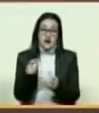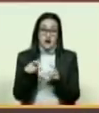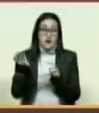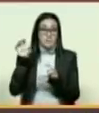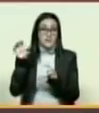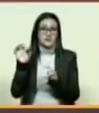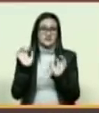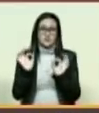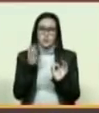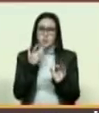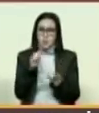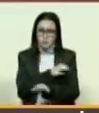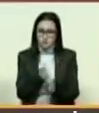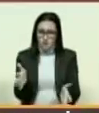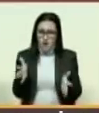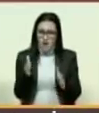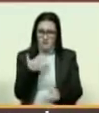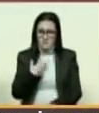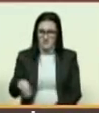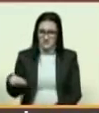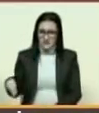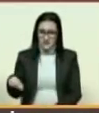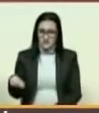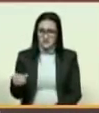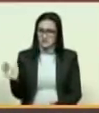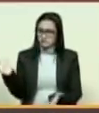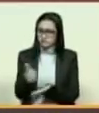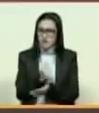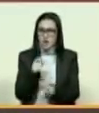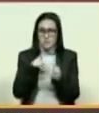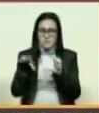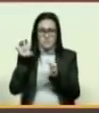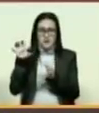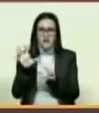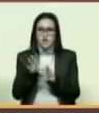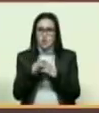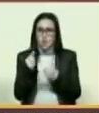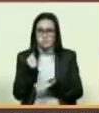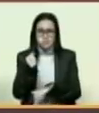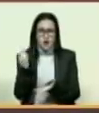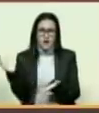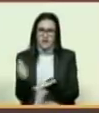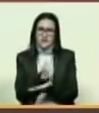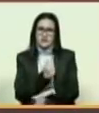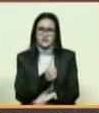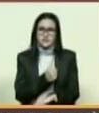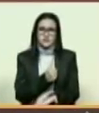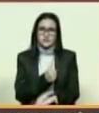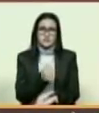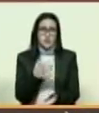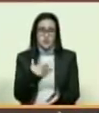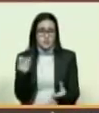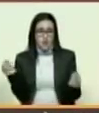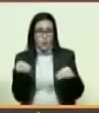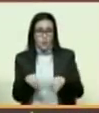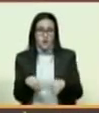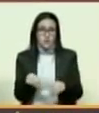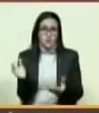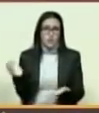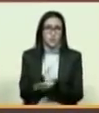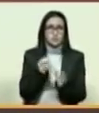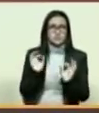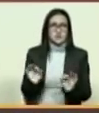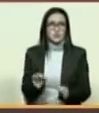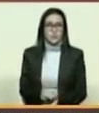seguro. Lo primero que van a hacer es eliminar todos los beneficios, todos los bonos. No están diciendo que no están de acuerdo. Se